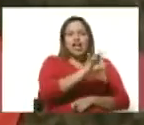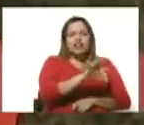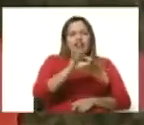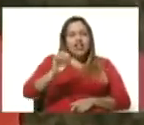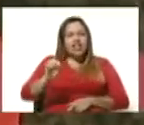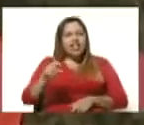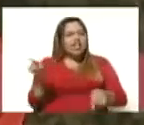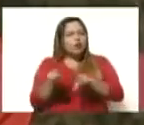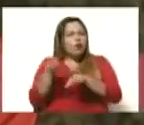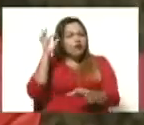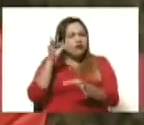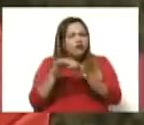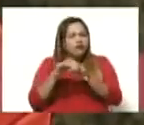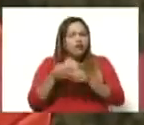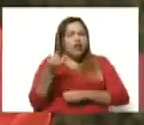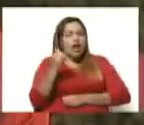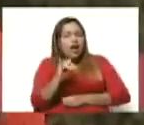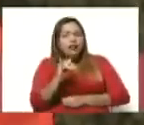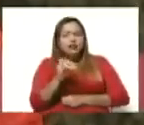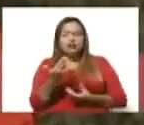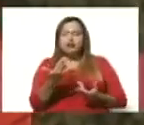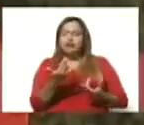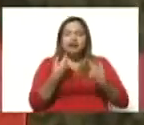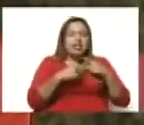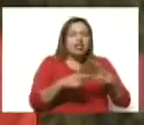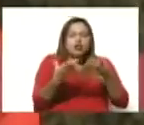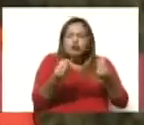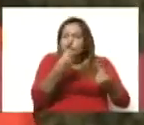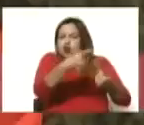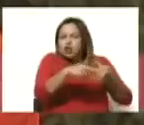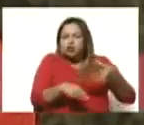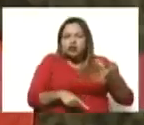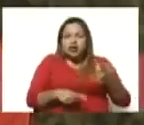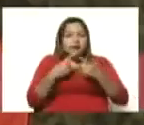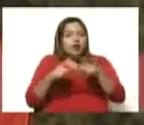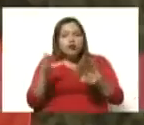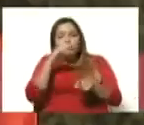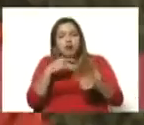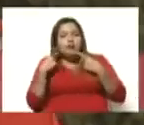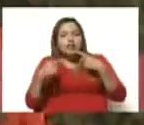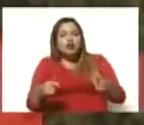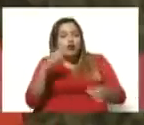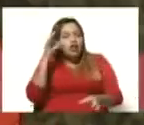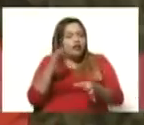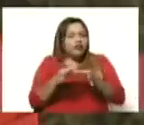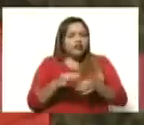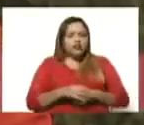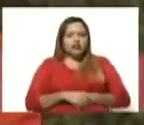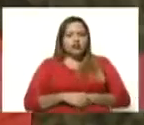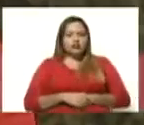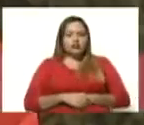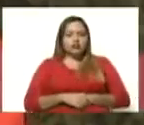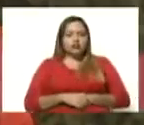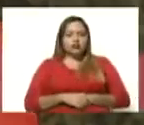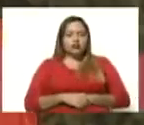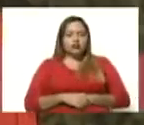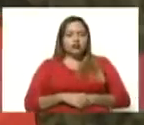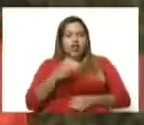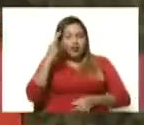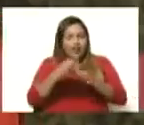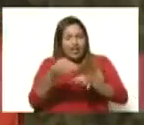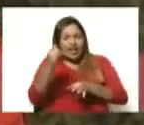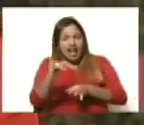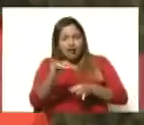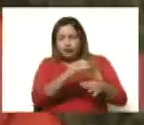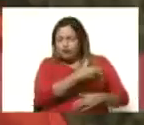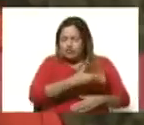perdido muchos escenarios materiales, pero no hemos perdido la fe. La fe, presidente, que tenemos un comandante